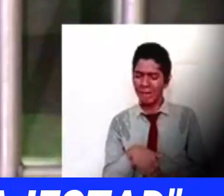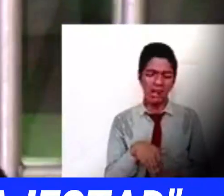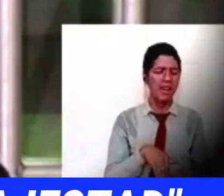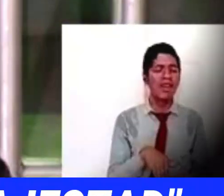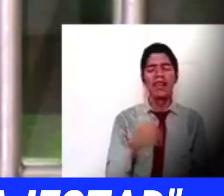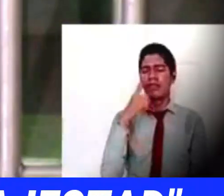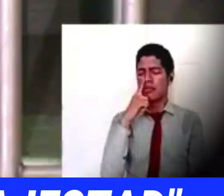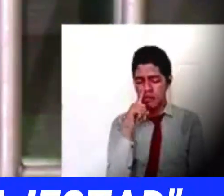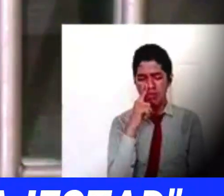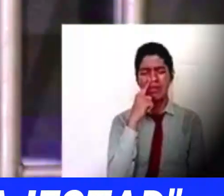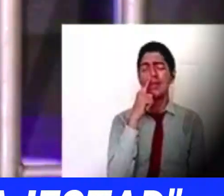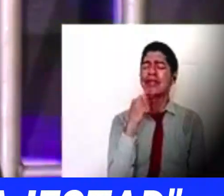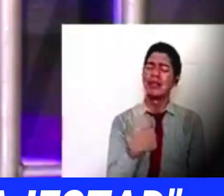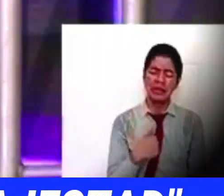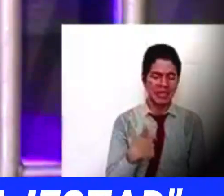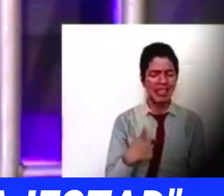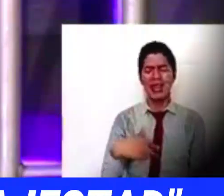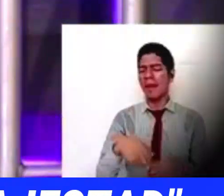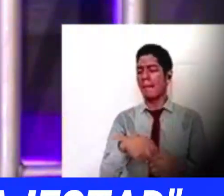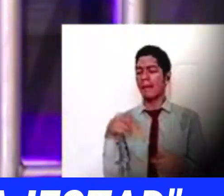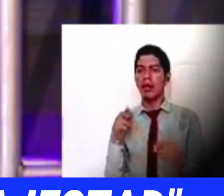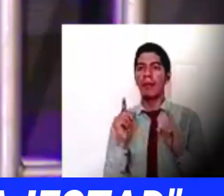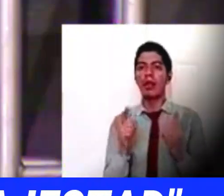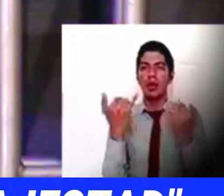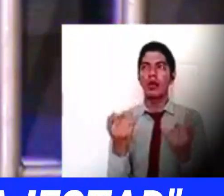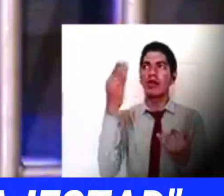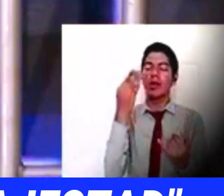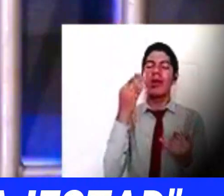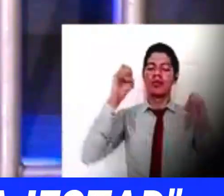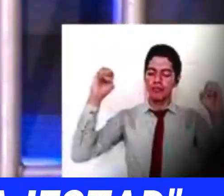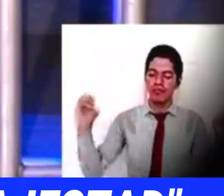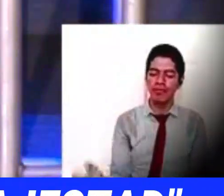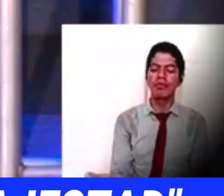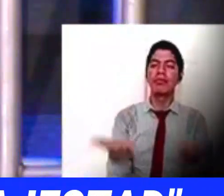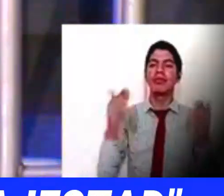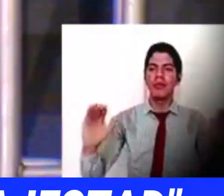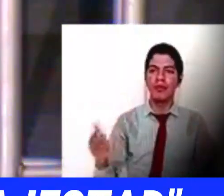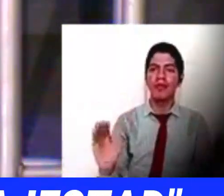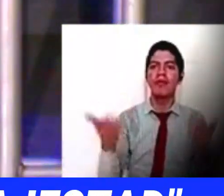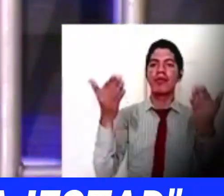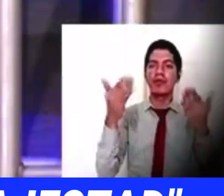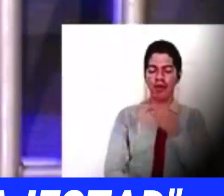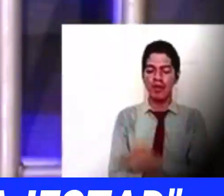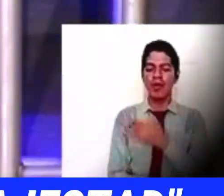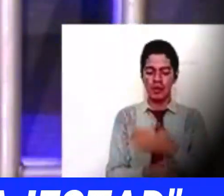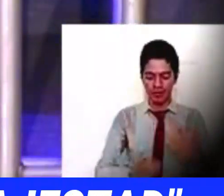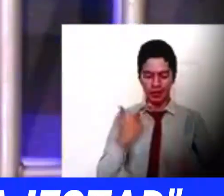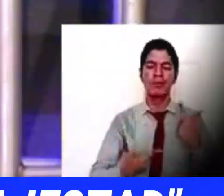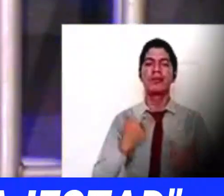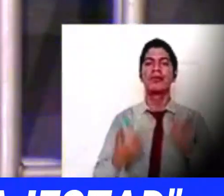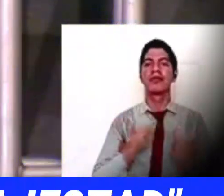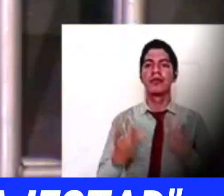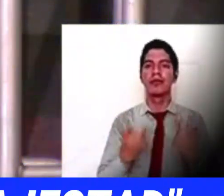a dar un nuevo refuerzo, y van a seguir peleando, van a seguir luchando, van a terminar la carrera. La carrera no nos la puede ganar